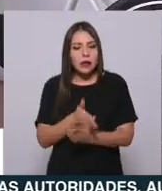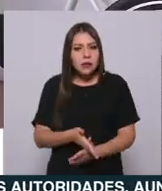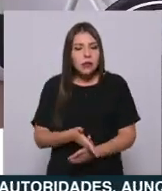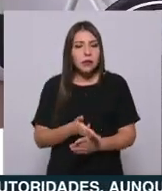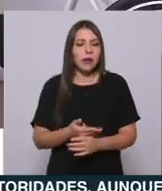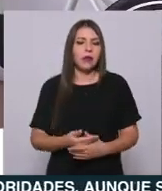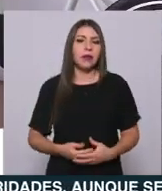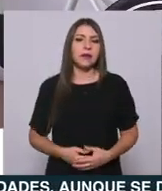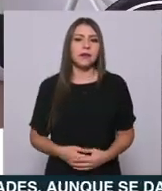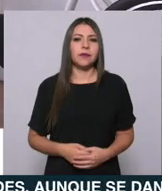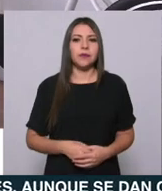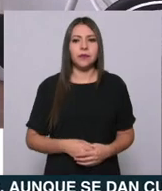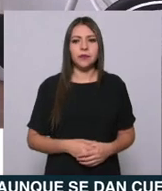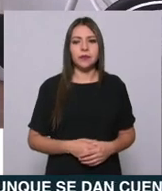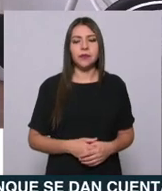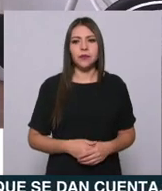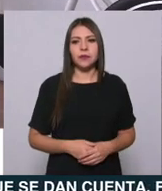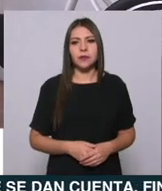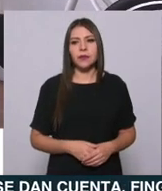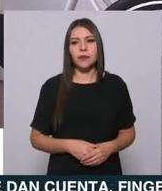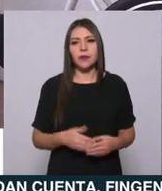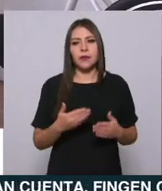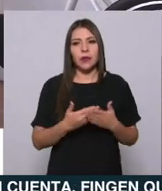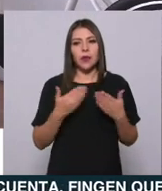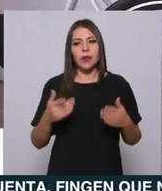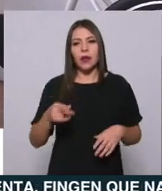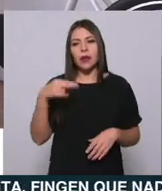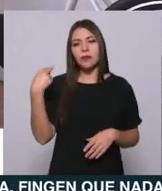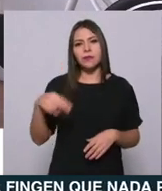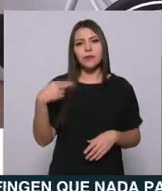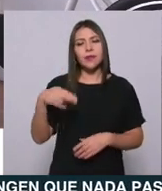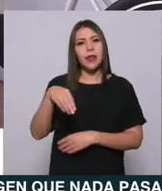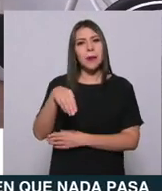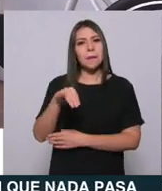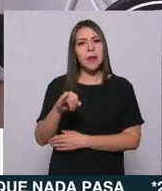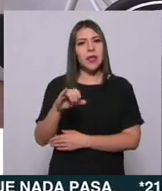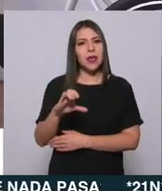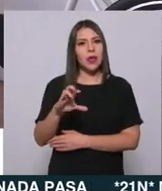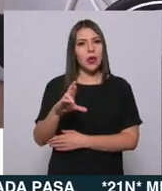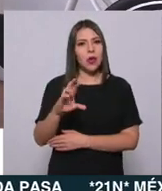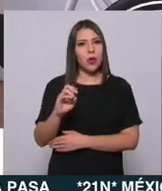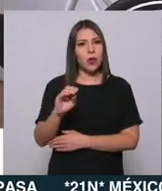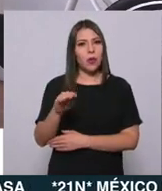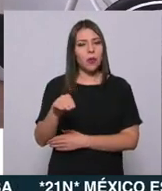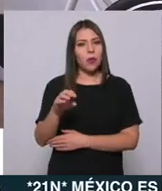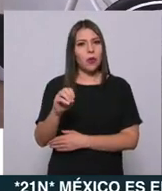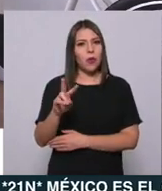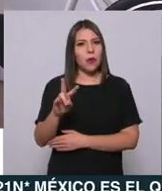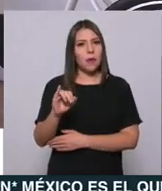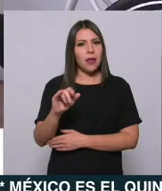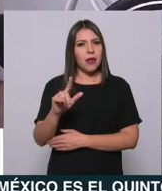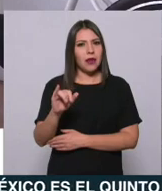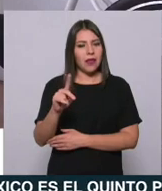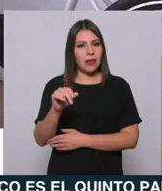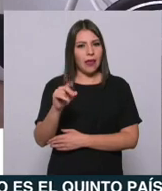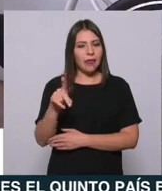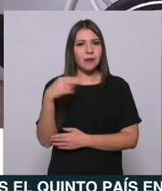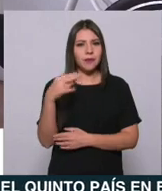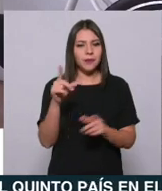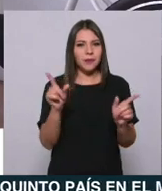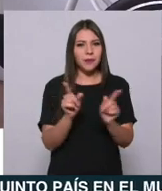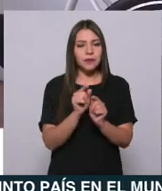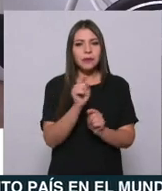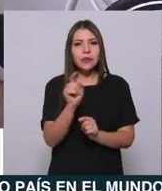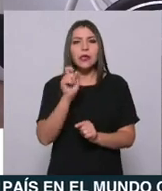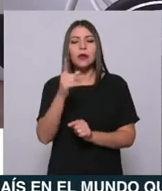la micromovilidad, como se le ha llamado últimamente, refiere a la movilidad activa, ¿no? Es decir, nosotros somos